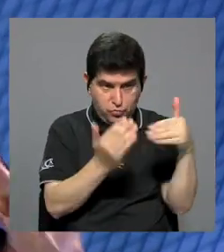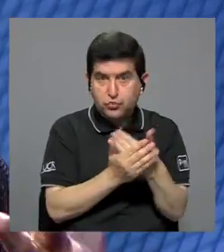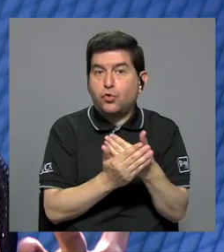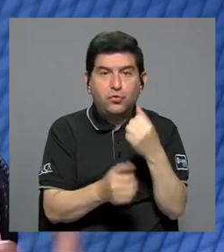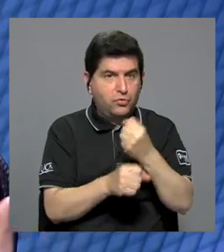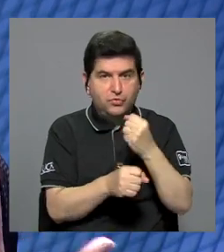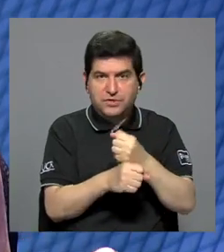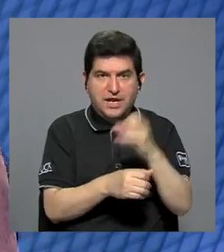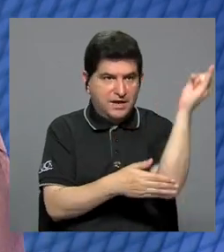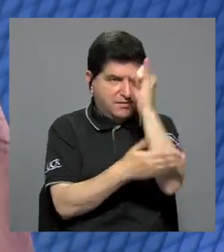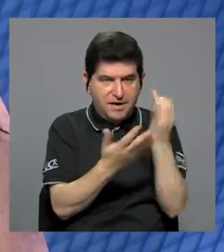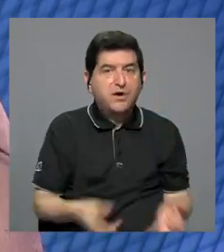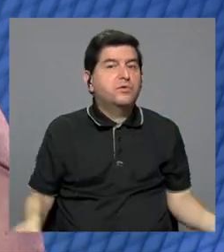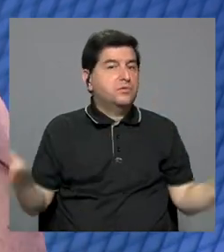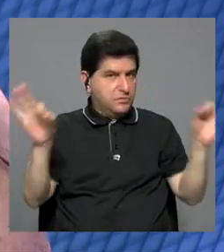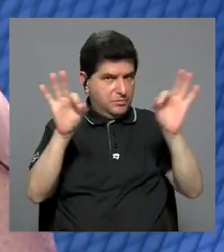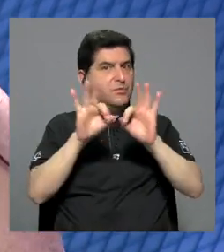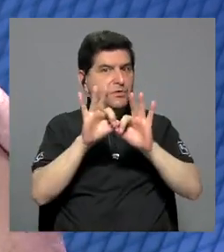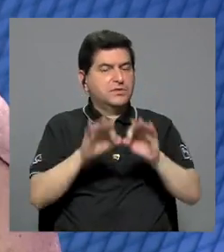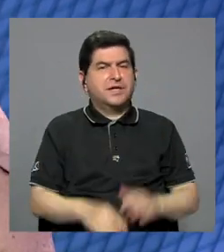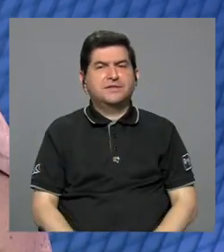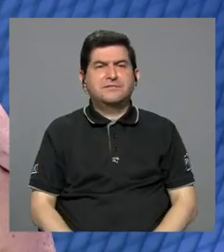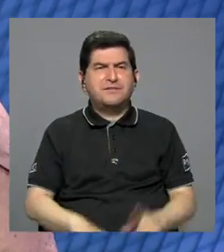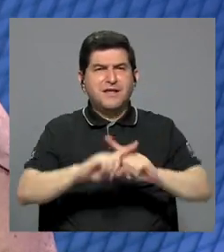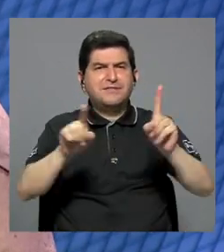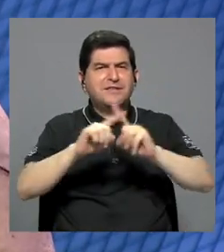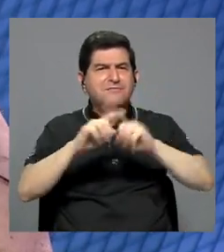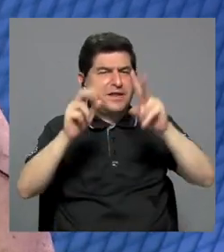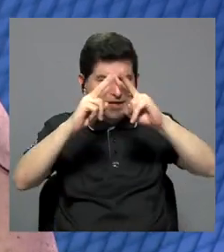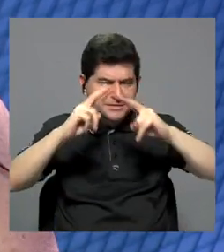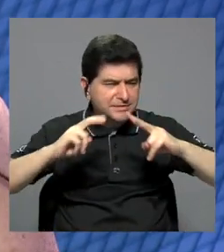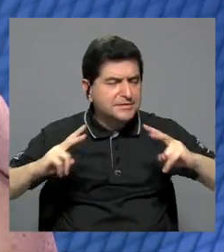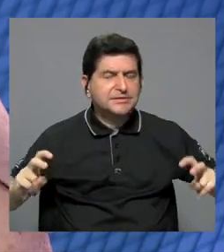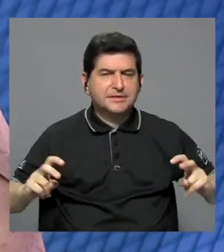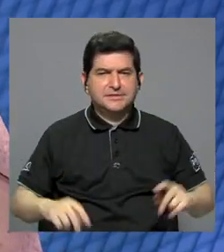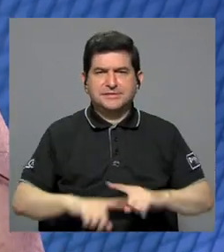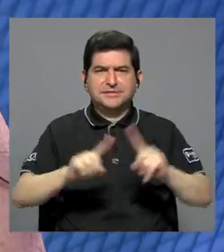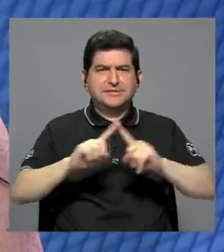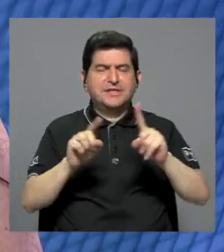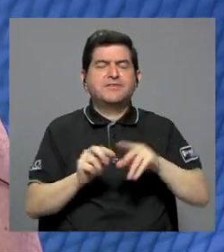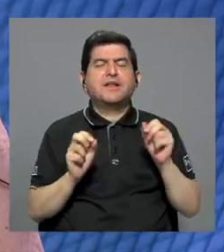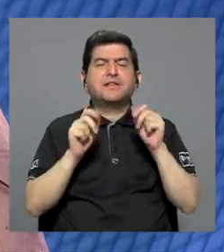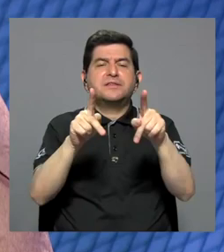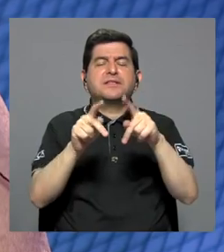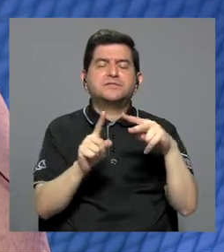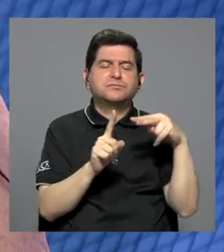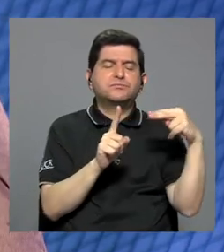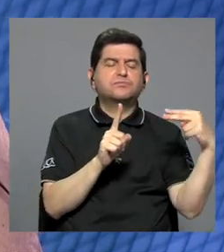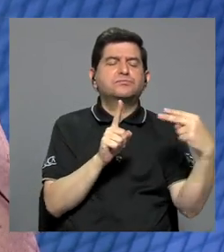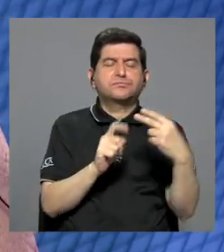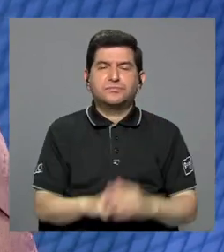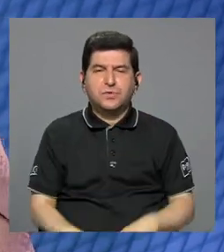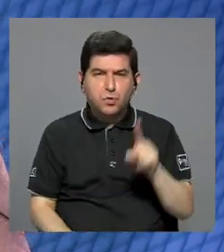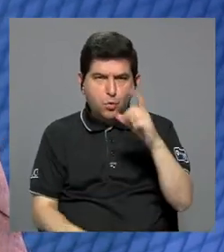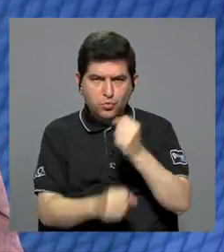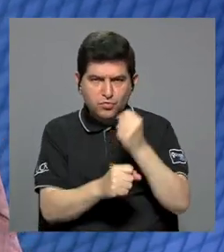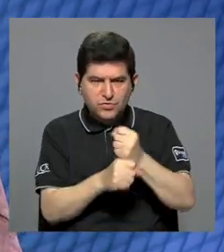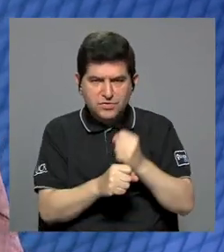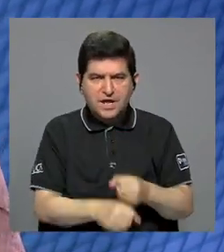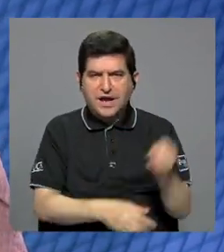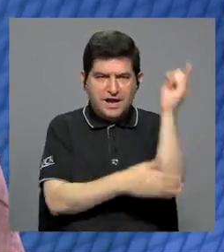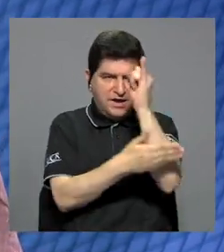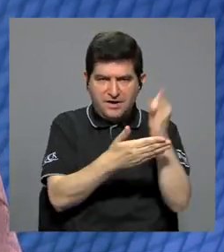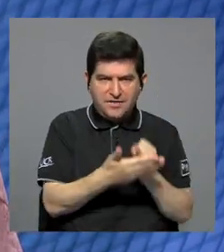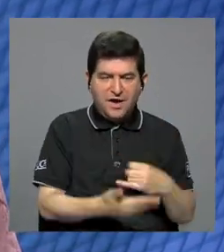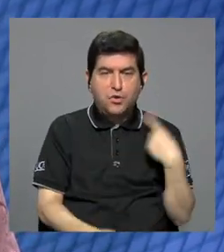es importante, tiene múltiples lecturas, tiene muchas posibilidades de lectura. Cuando una obra de arte solo